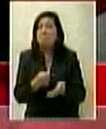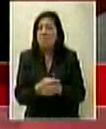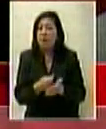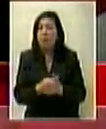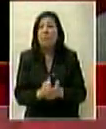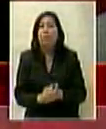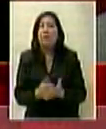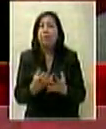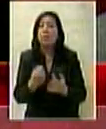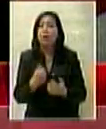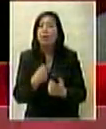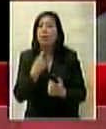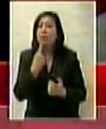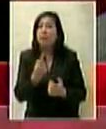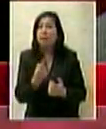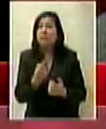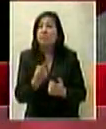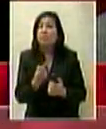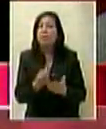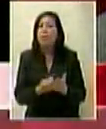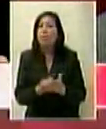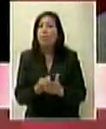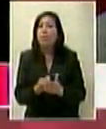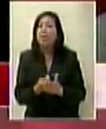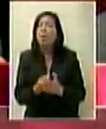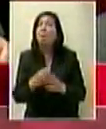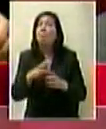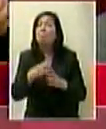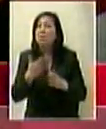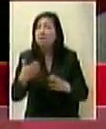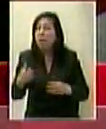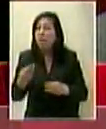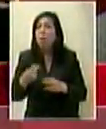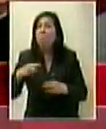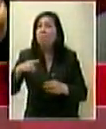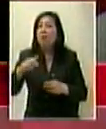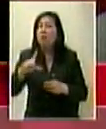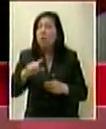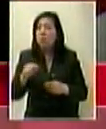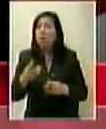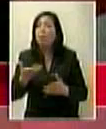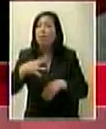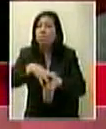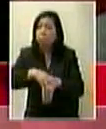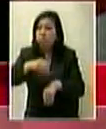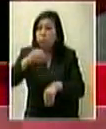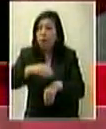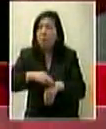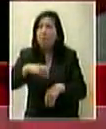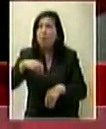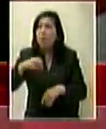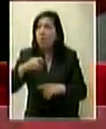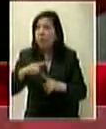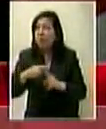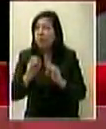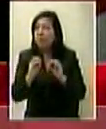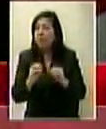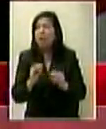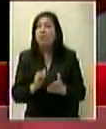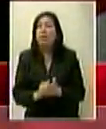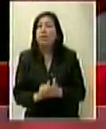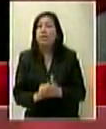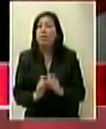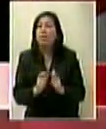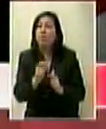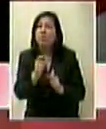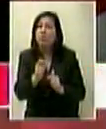remunerativa. Quiero señalar en relación a las cuotas de la merluza, de la pota, de la anchoveta que han sido planteadas por los